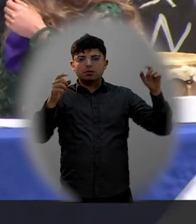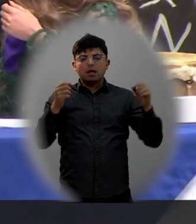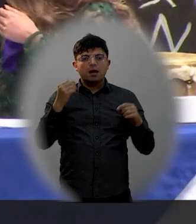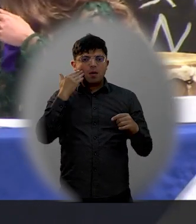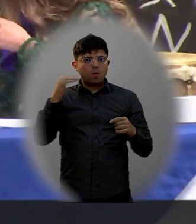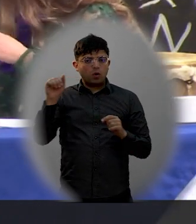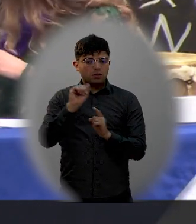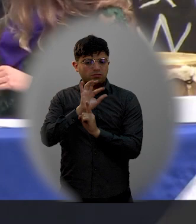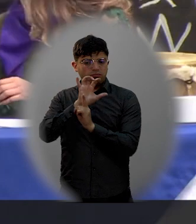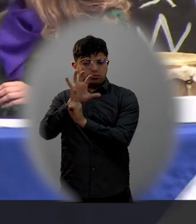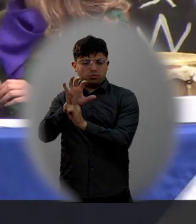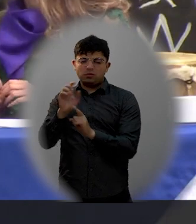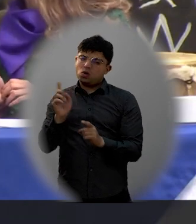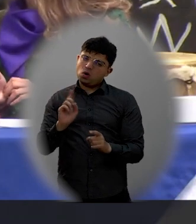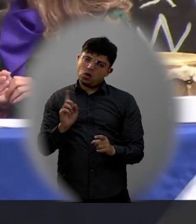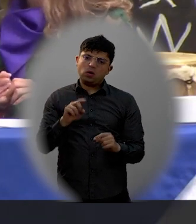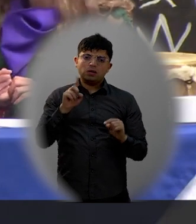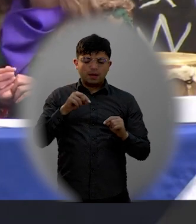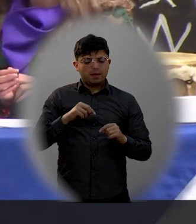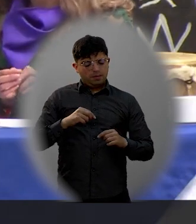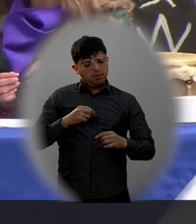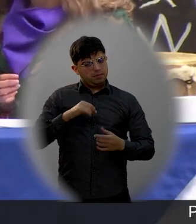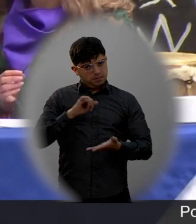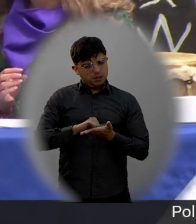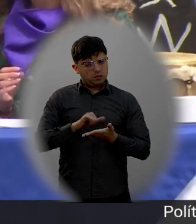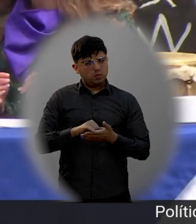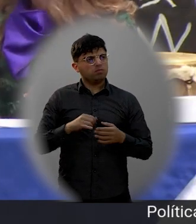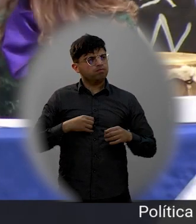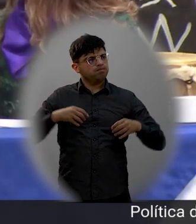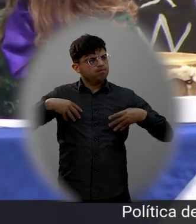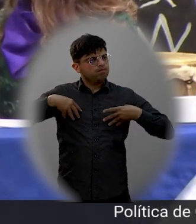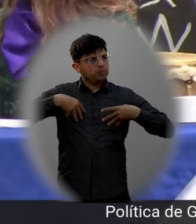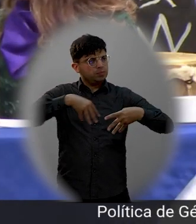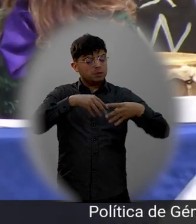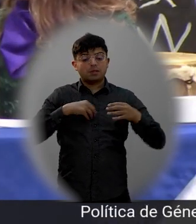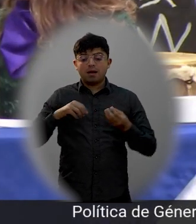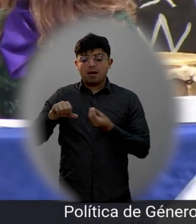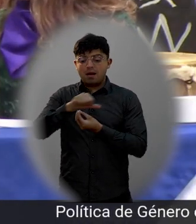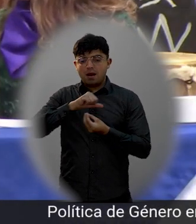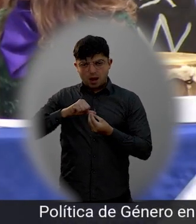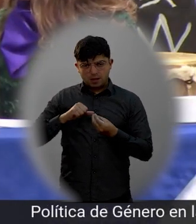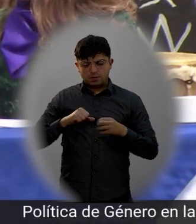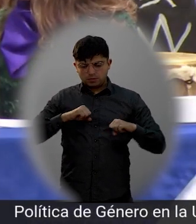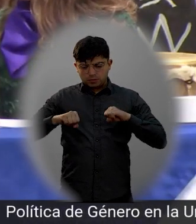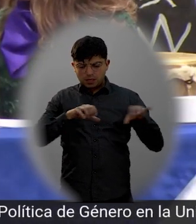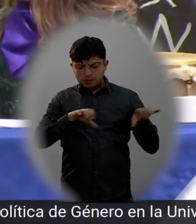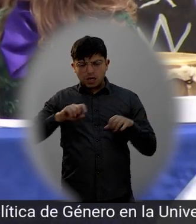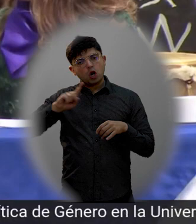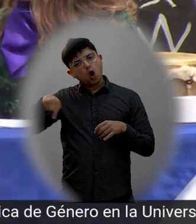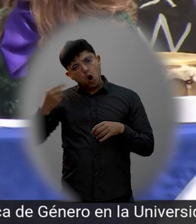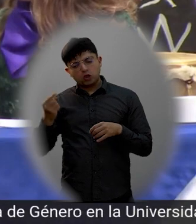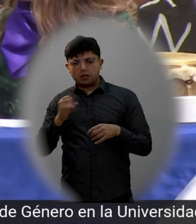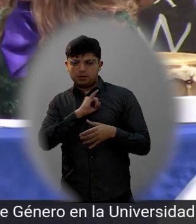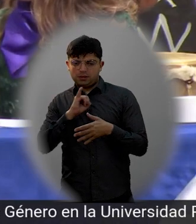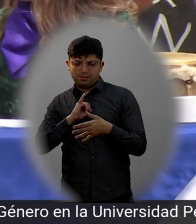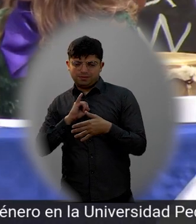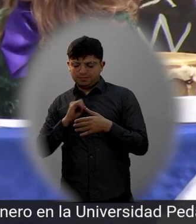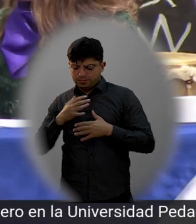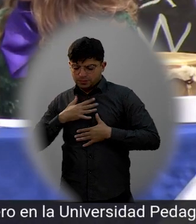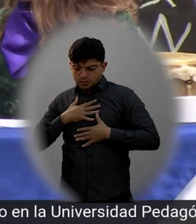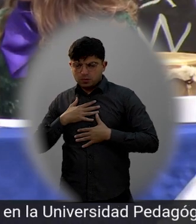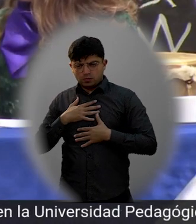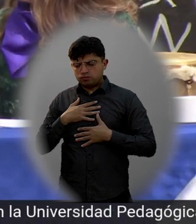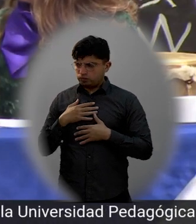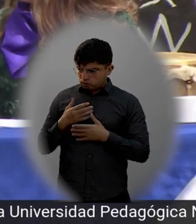ser perseguidas, también es una forma de protesta y también es una acción que desde la juntanza y desde otras individualidades consideramos